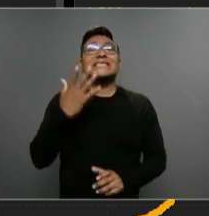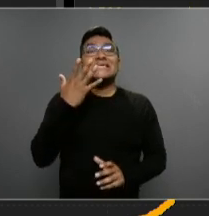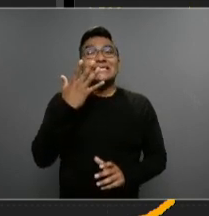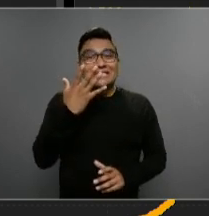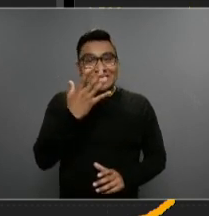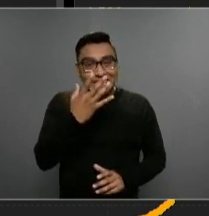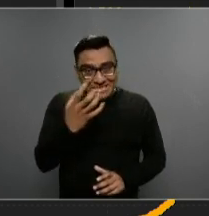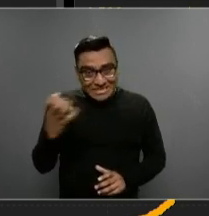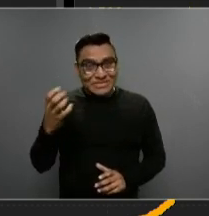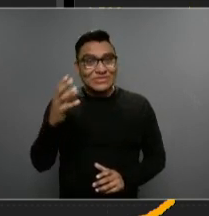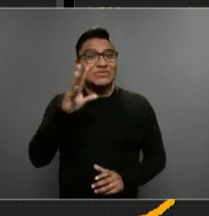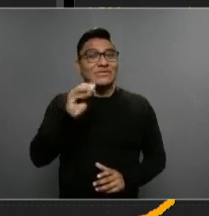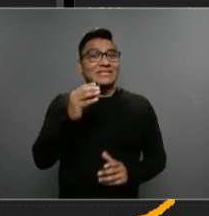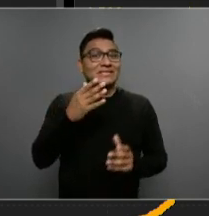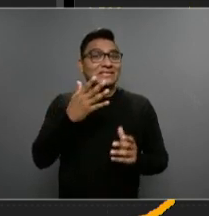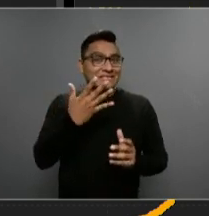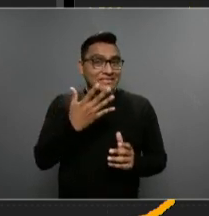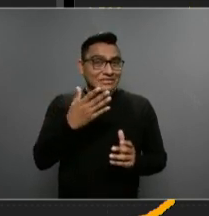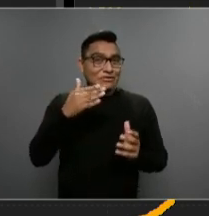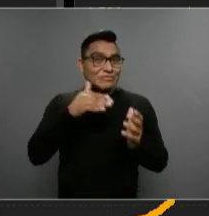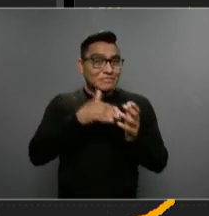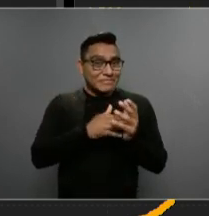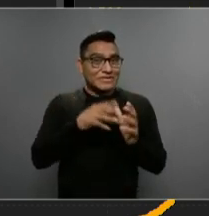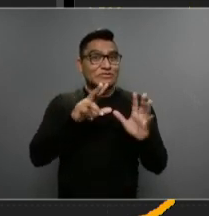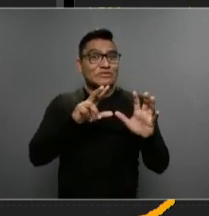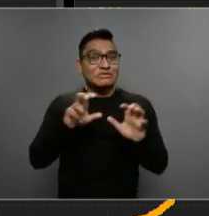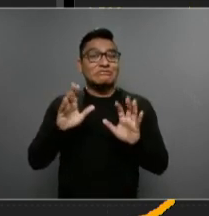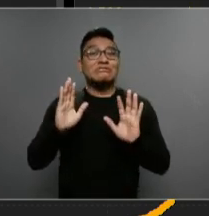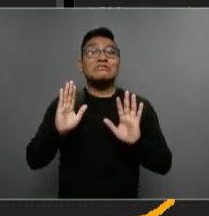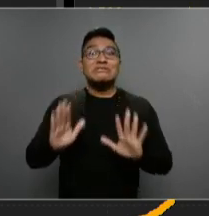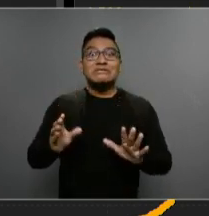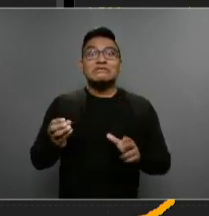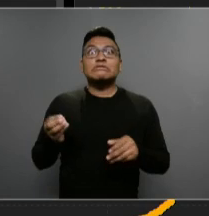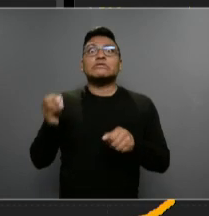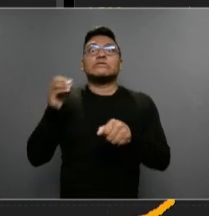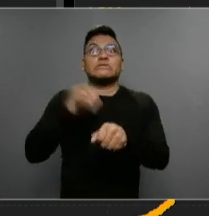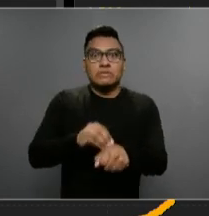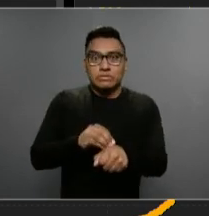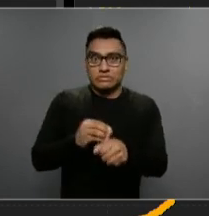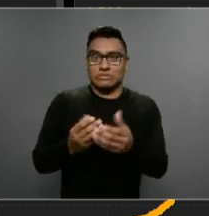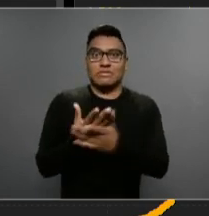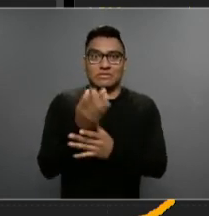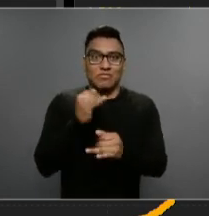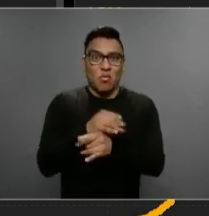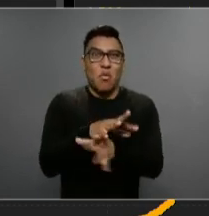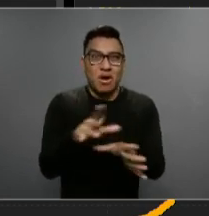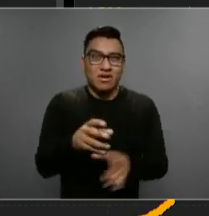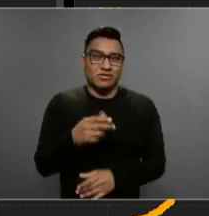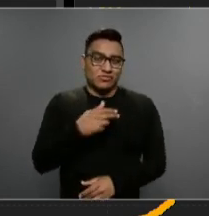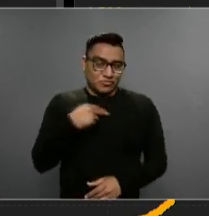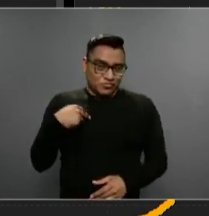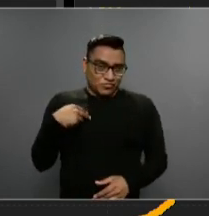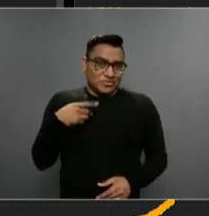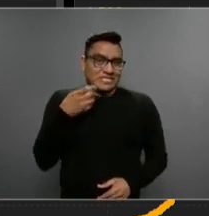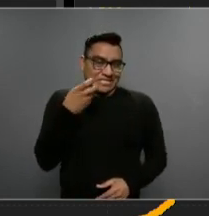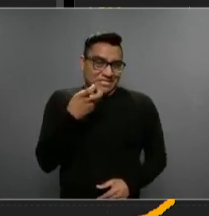595,800. Acaba de refrescar. Bueno, Muertos. le decimos esto porque